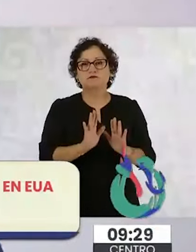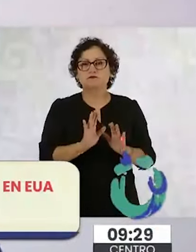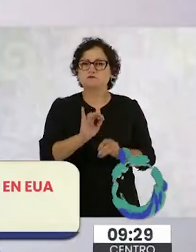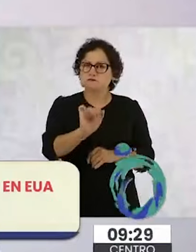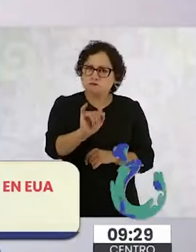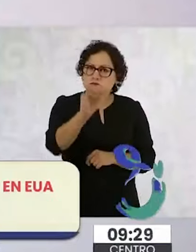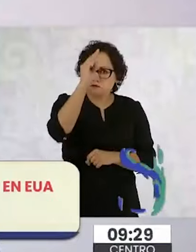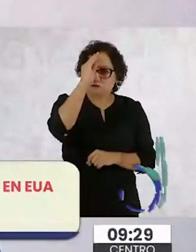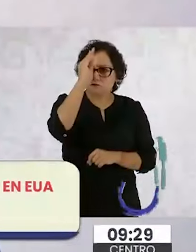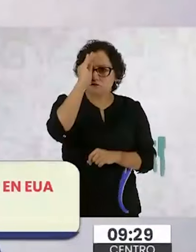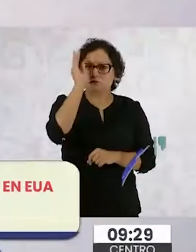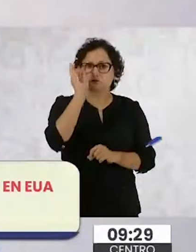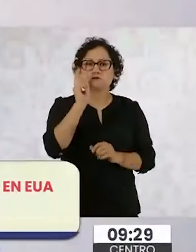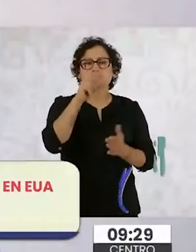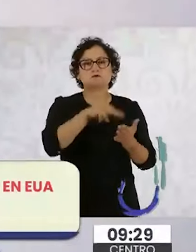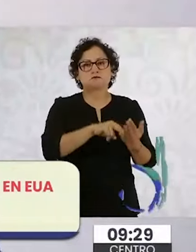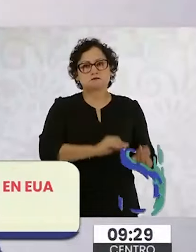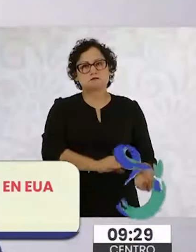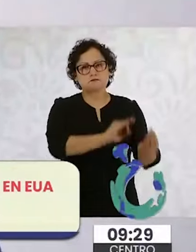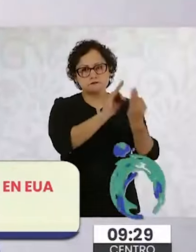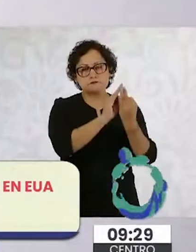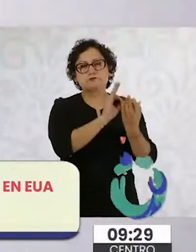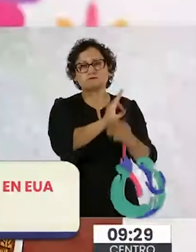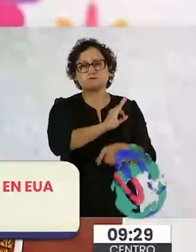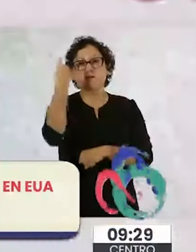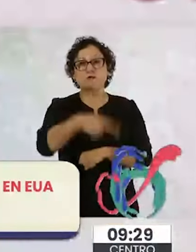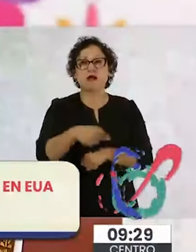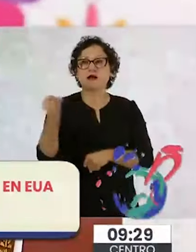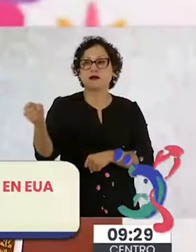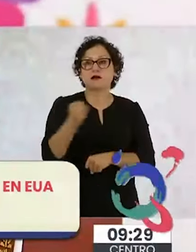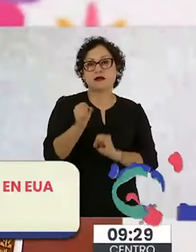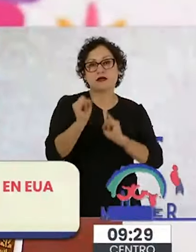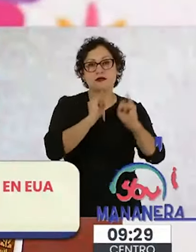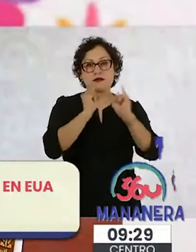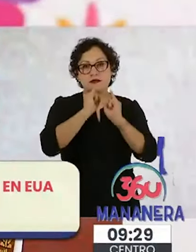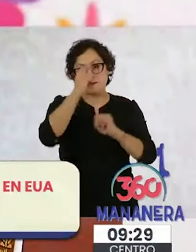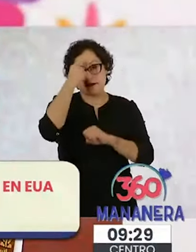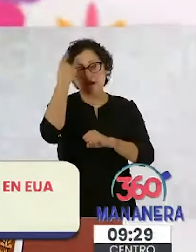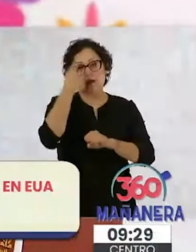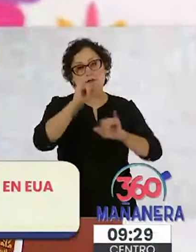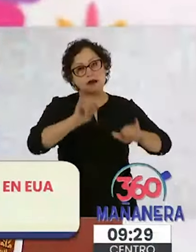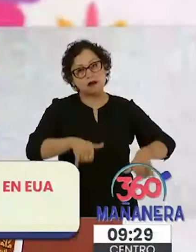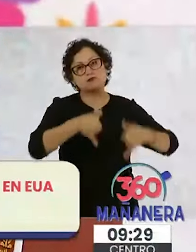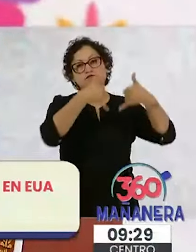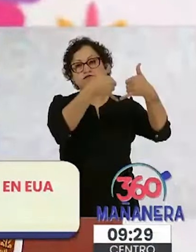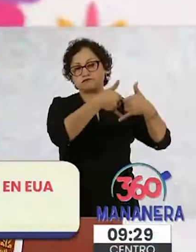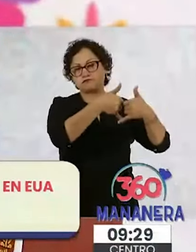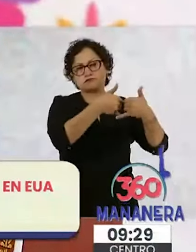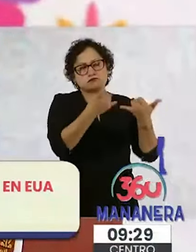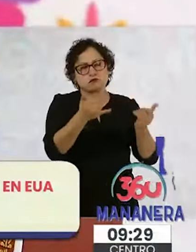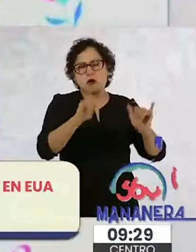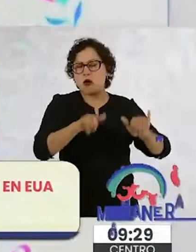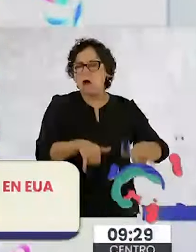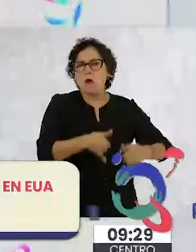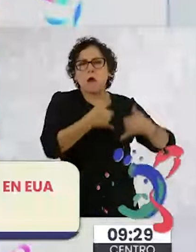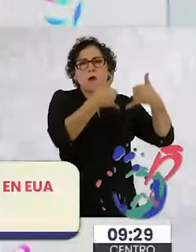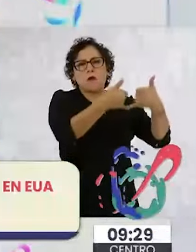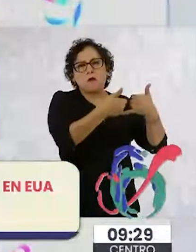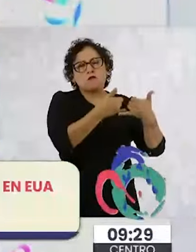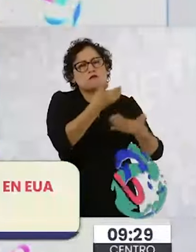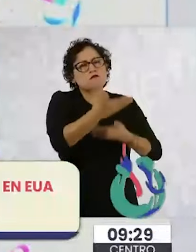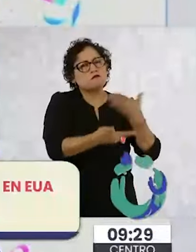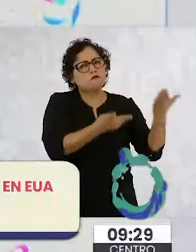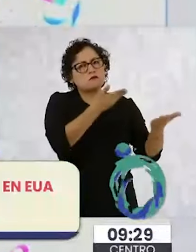Entonces nos informaron que el día de hoy a las 99:30 de la mañana para poder hacer esta llamada que es una llamada cordial de